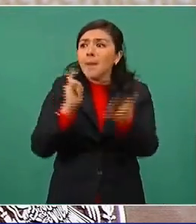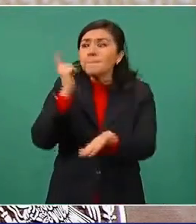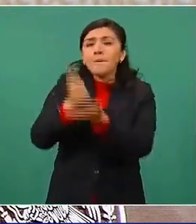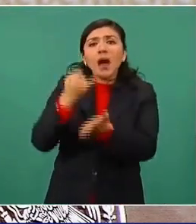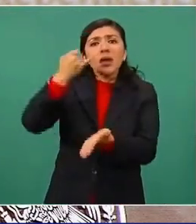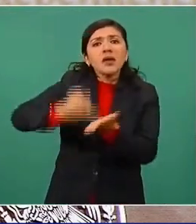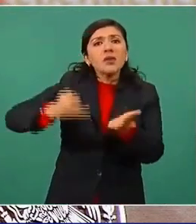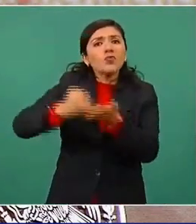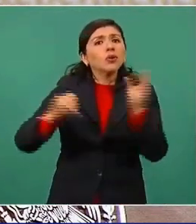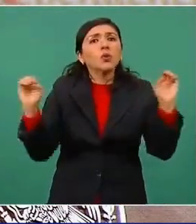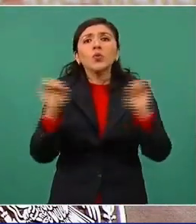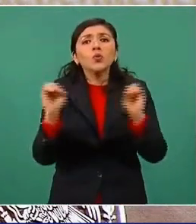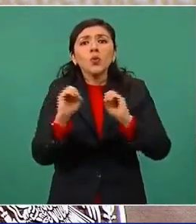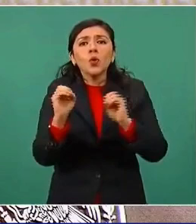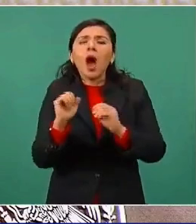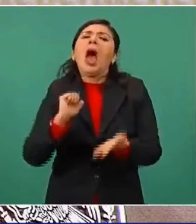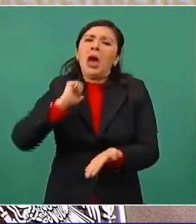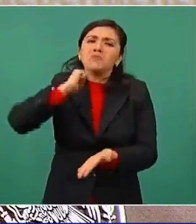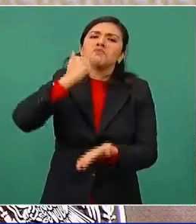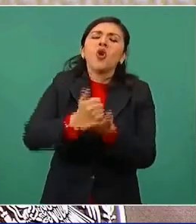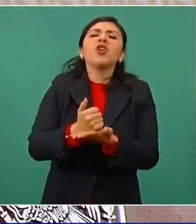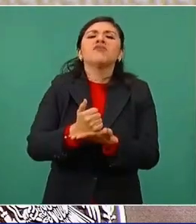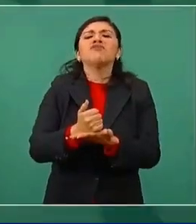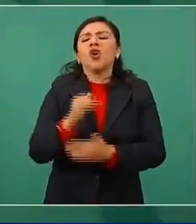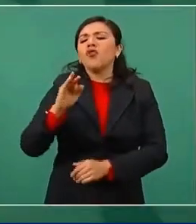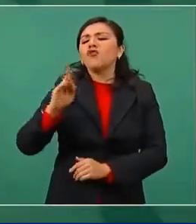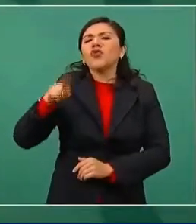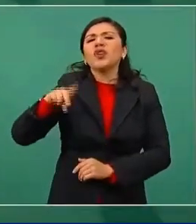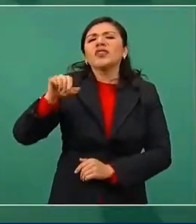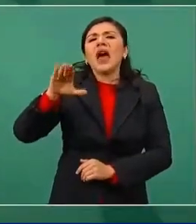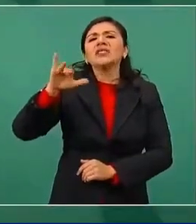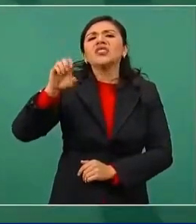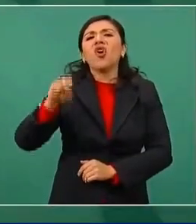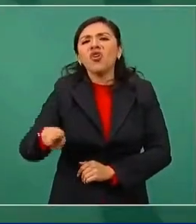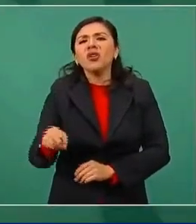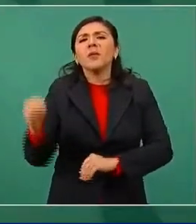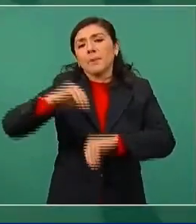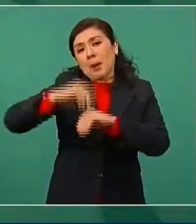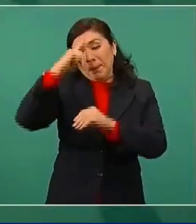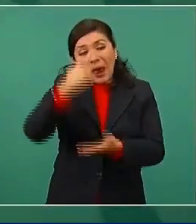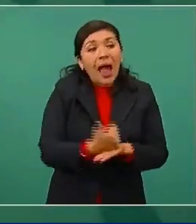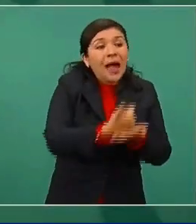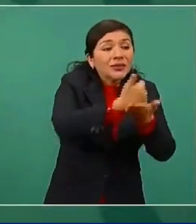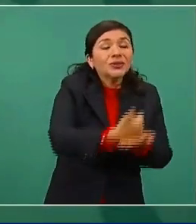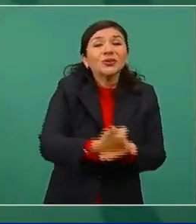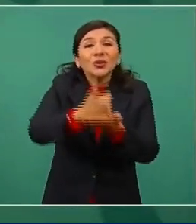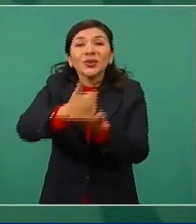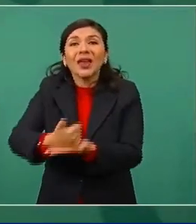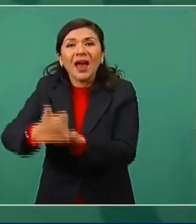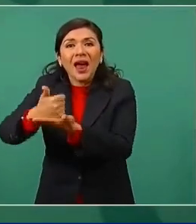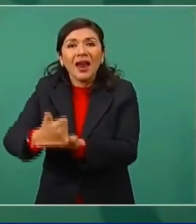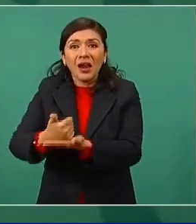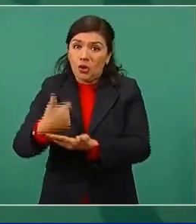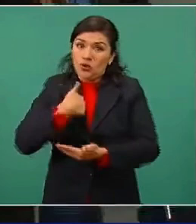porque tenían fundaciones, o sea, presumían con sombrero ajeno,